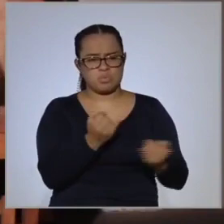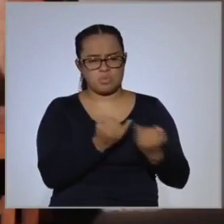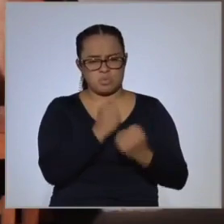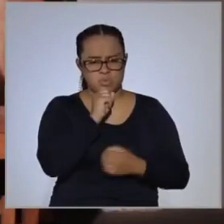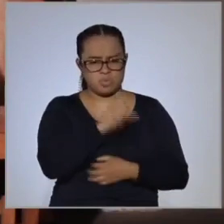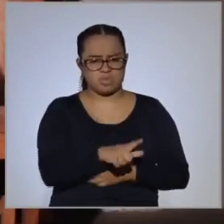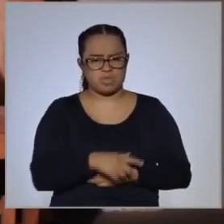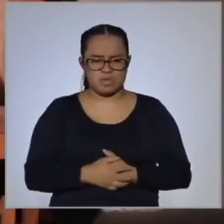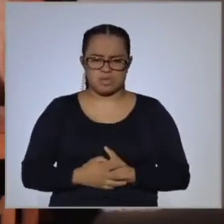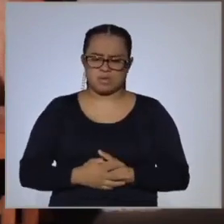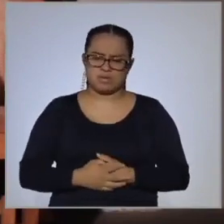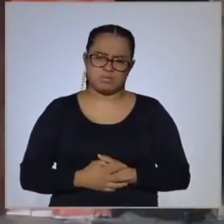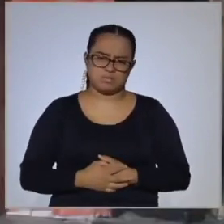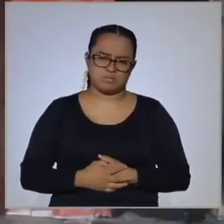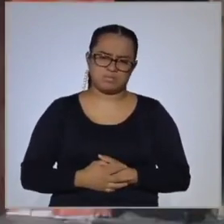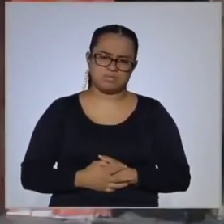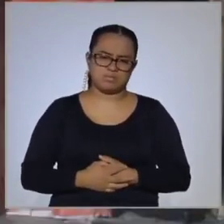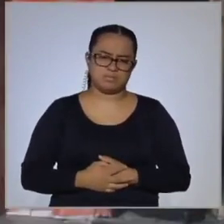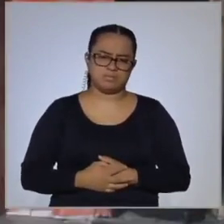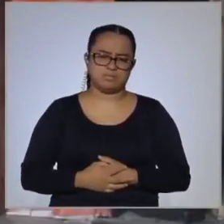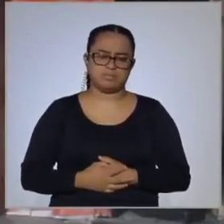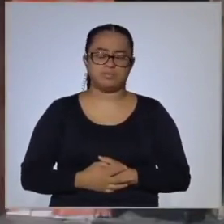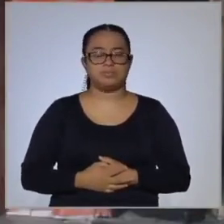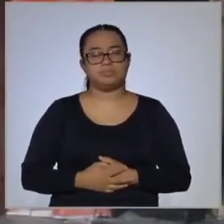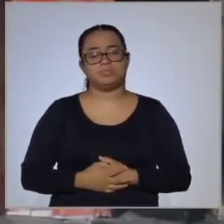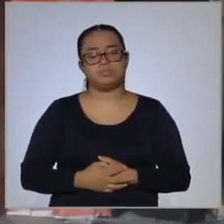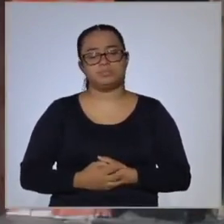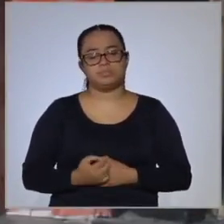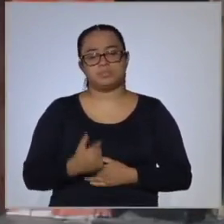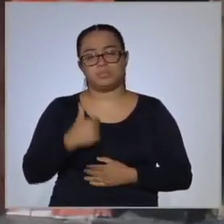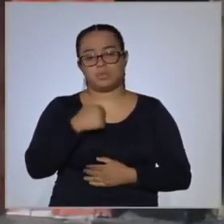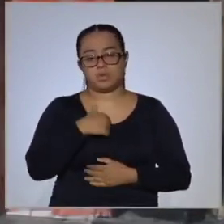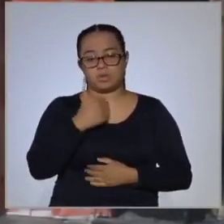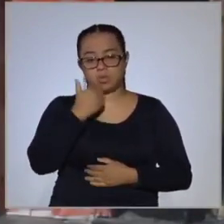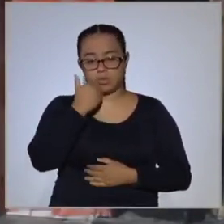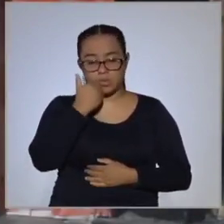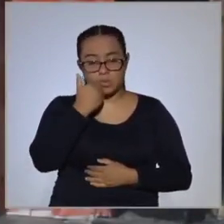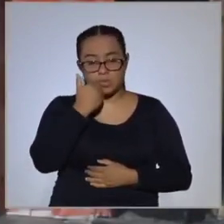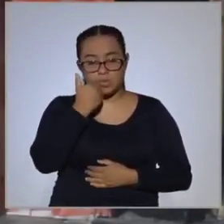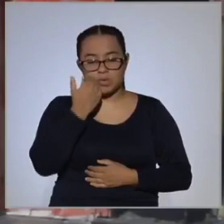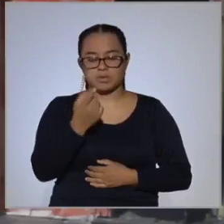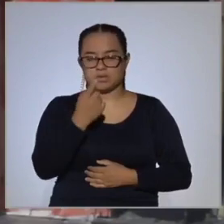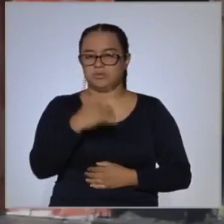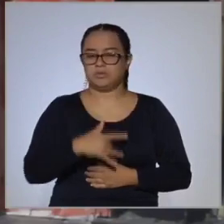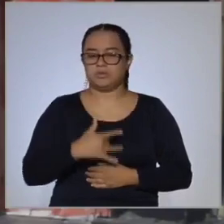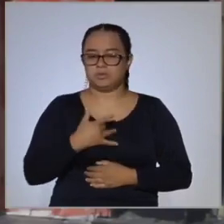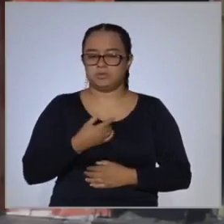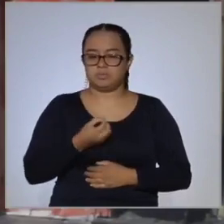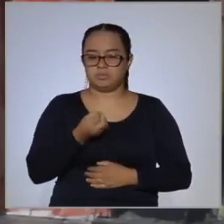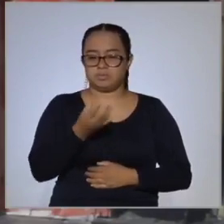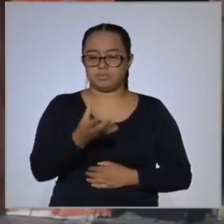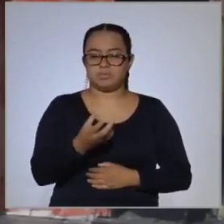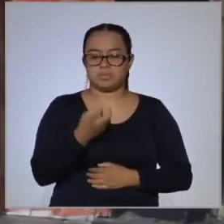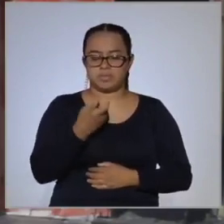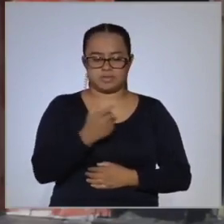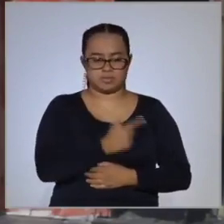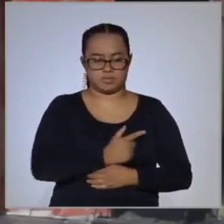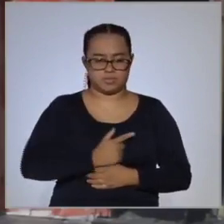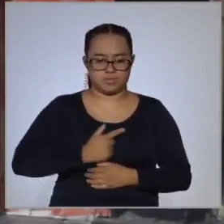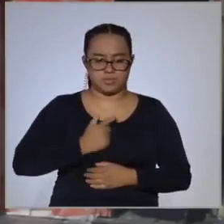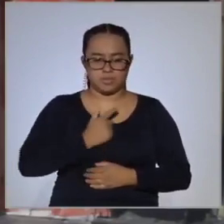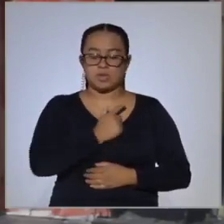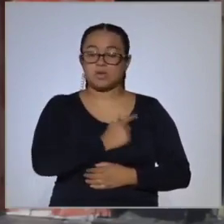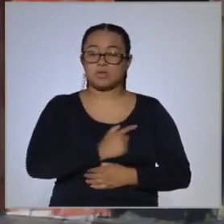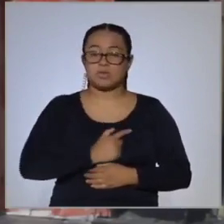yo una pizca de esa honestidad! Pues me gustaría con una reflexión, yo estaría más que encantado y con